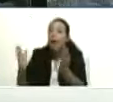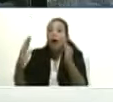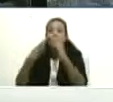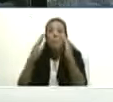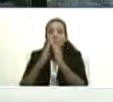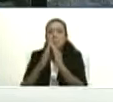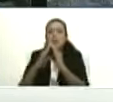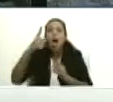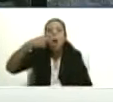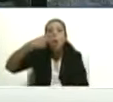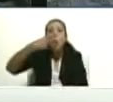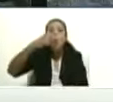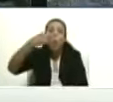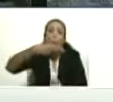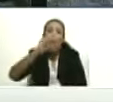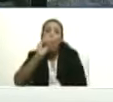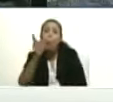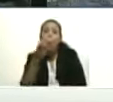familia,